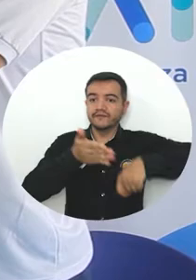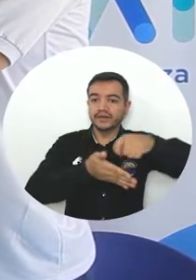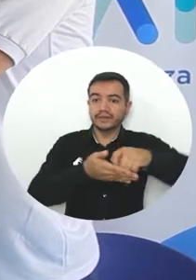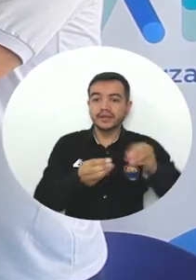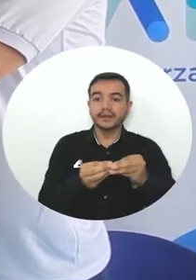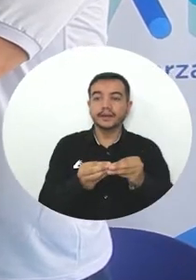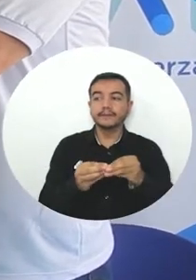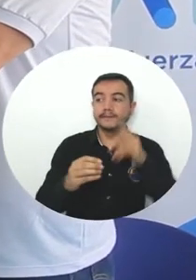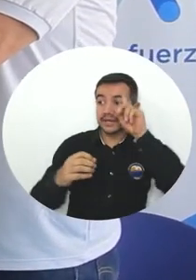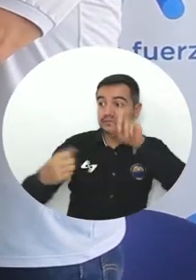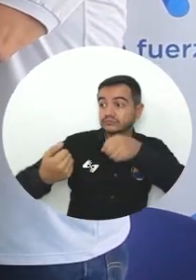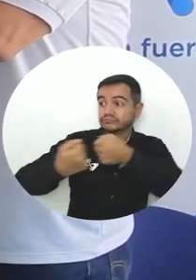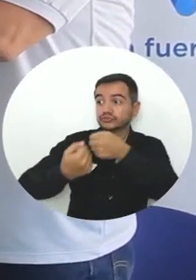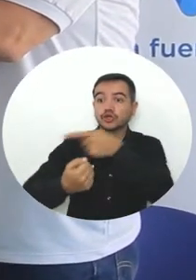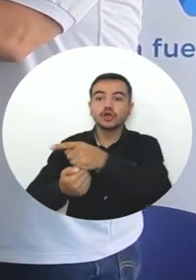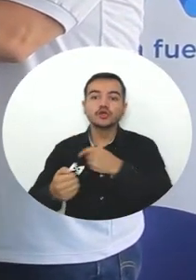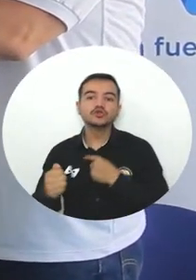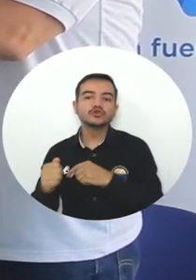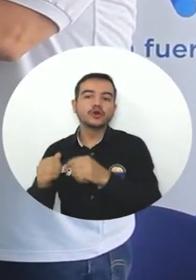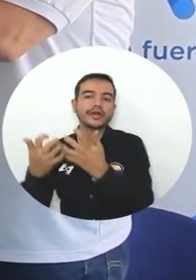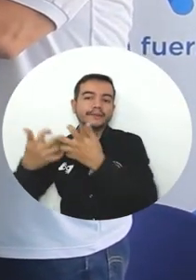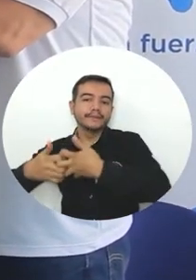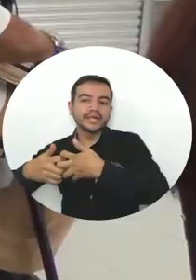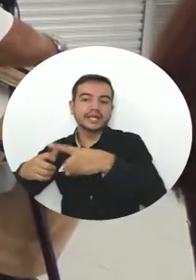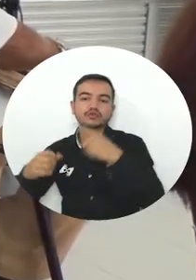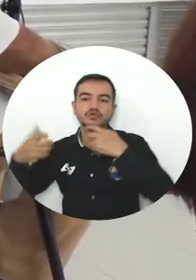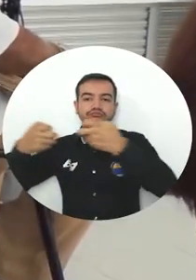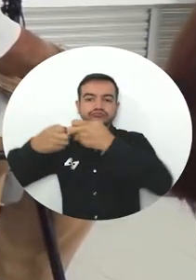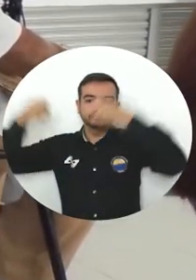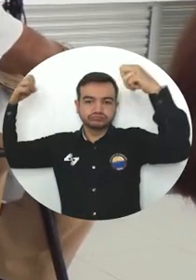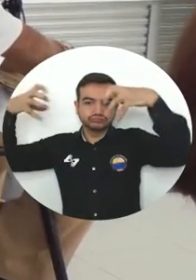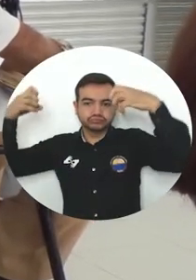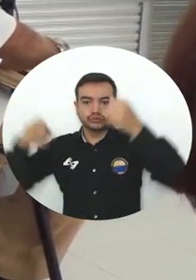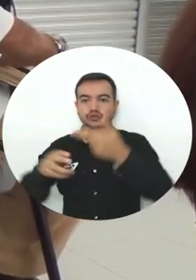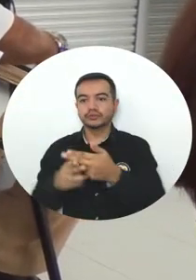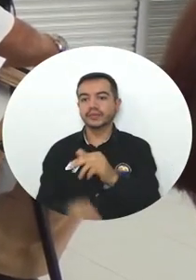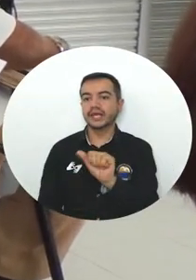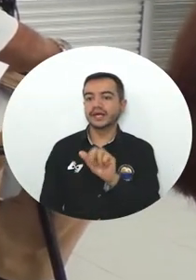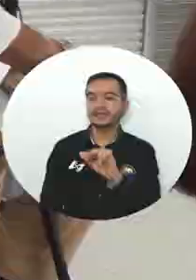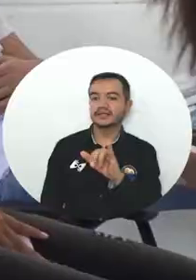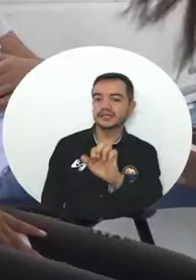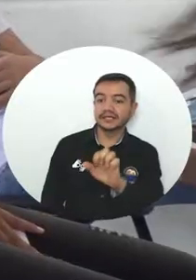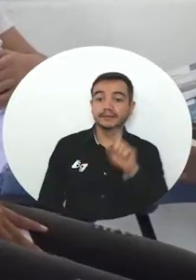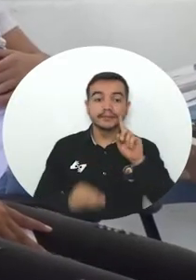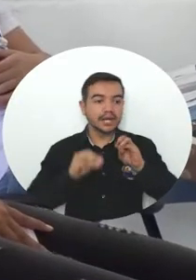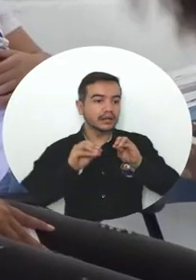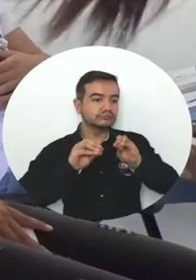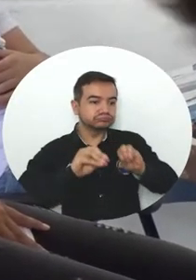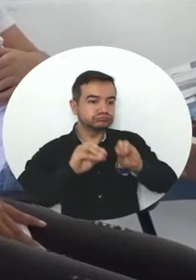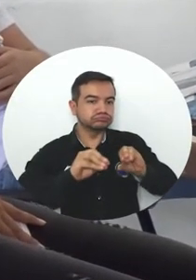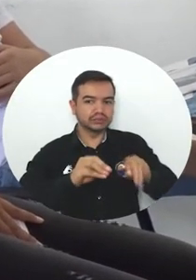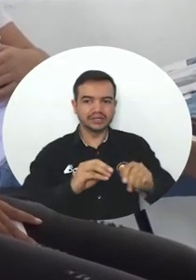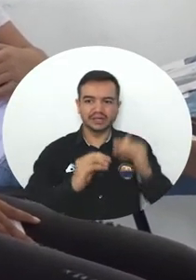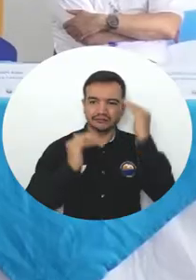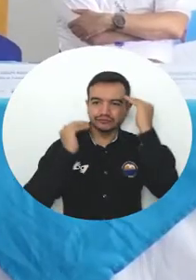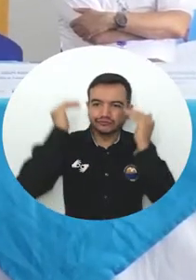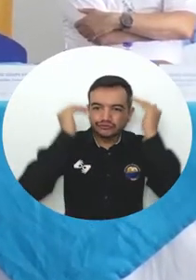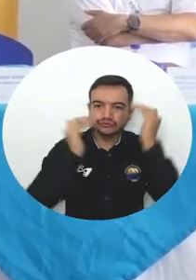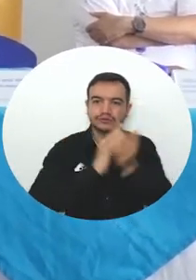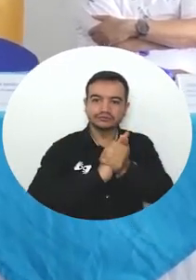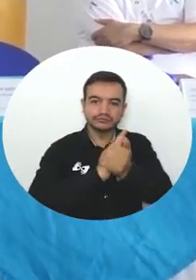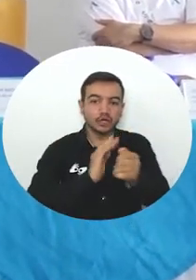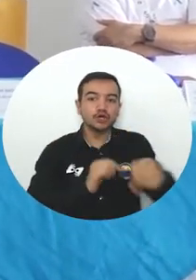empresa Aire, con el fin de promover a través de cursos, talleres y pruebas vocacionales el aprendizaje, competencias, habilidades y aptitudes